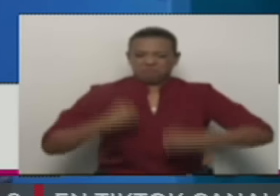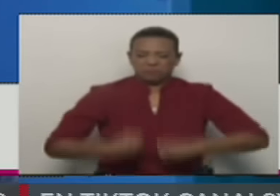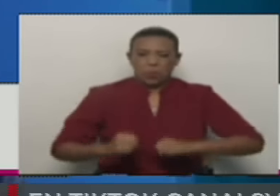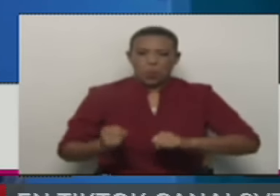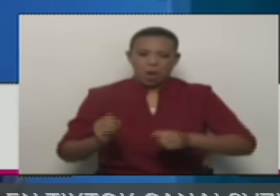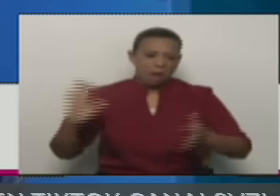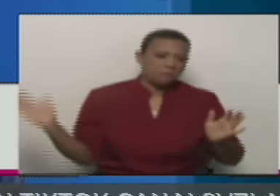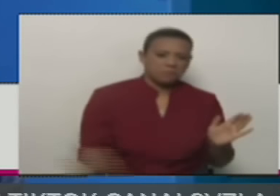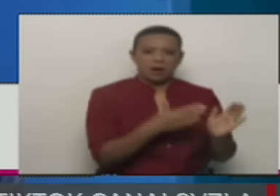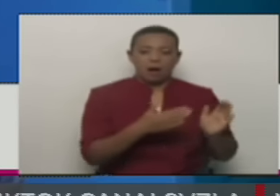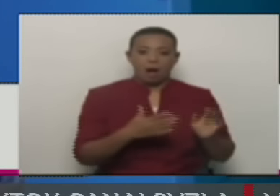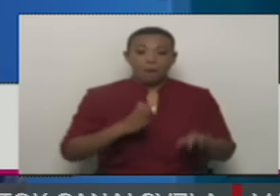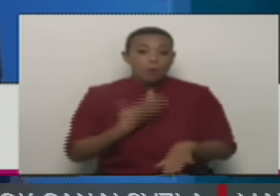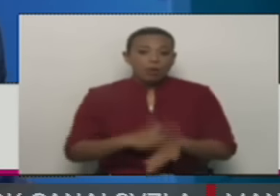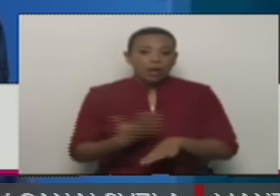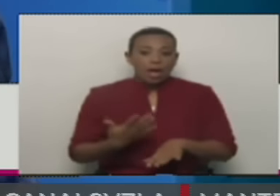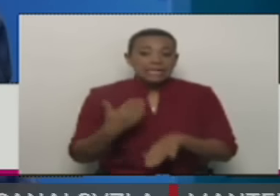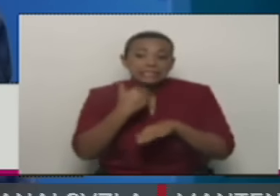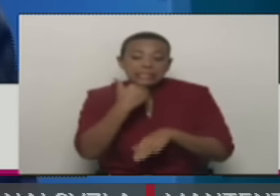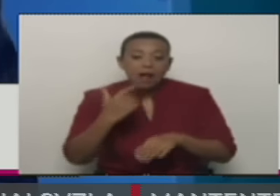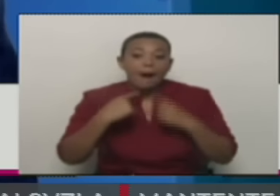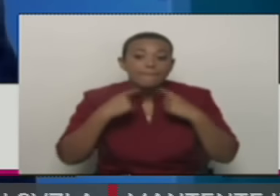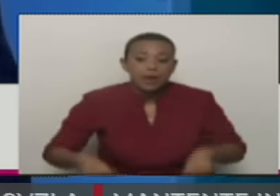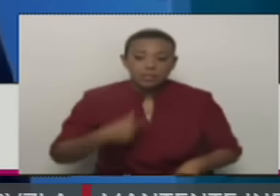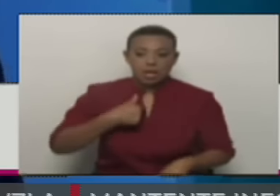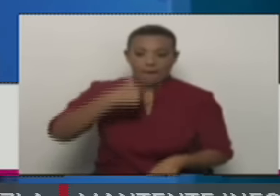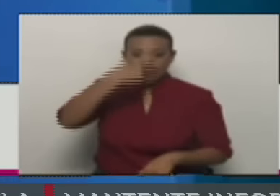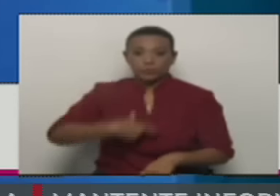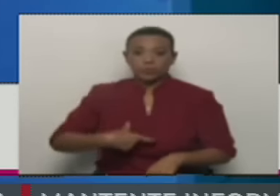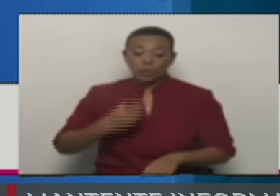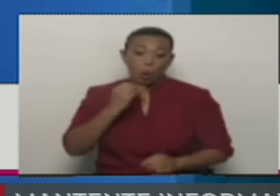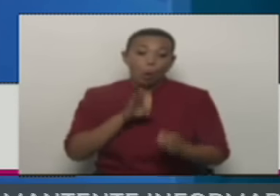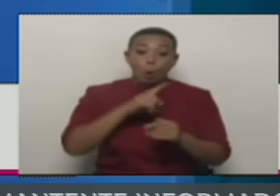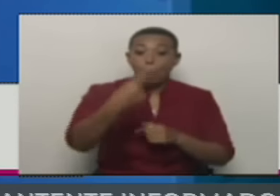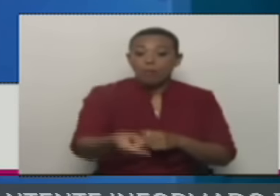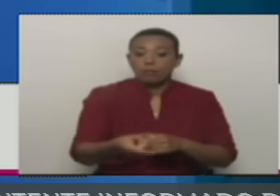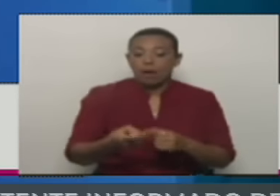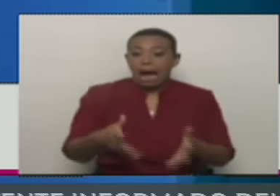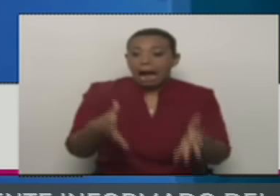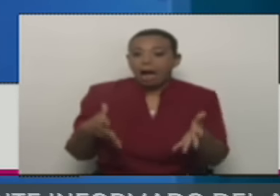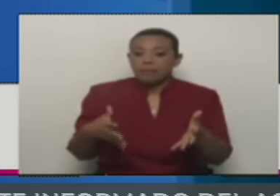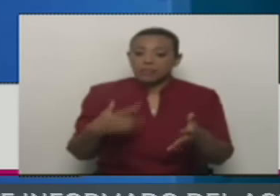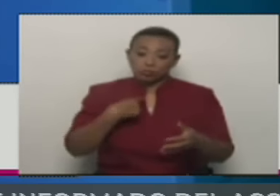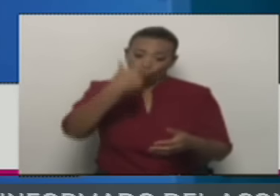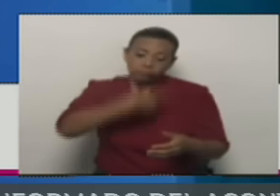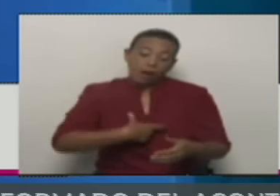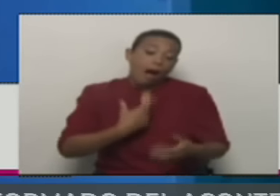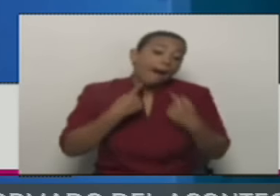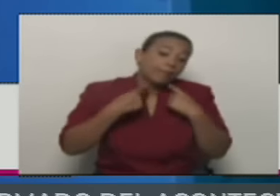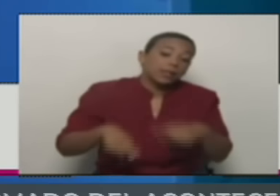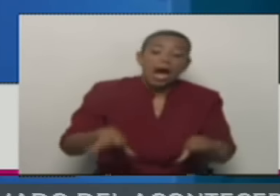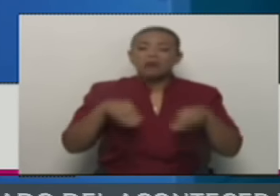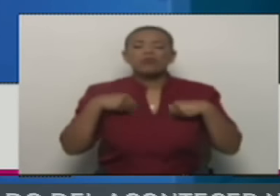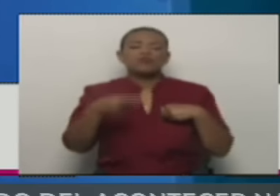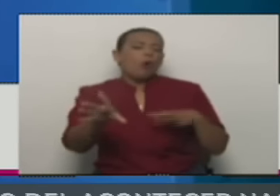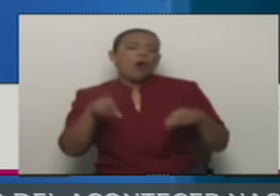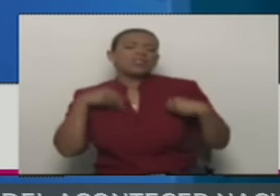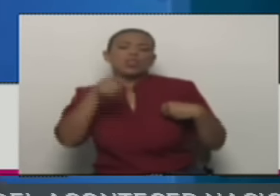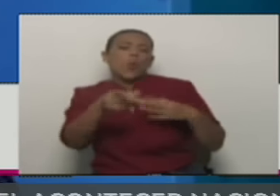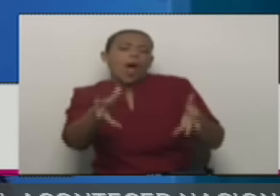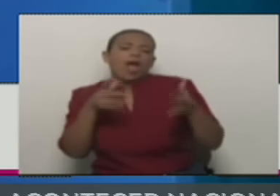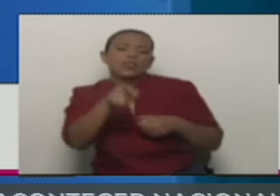tablero, o si te toca perder, a decir, no reconozco,